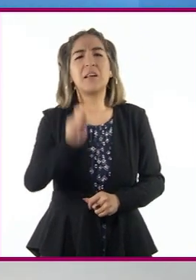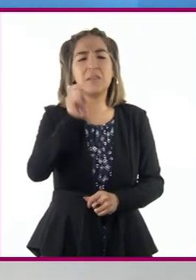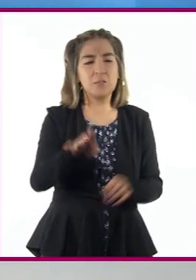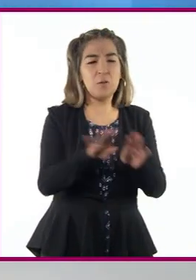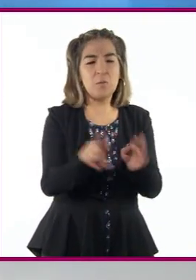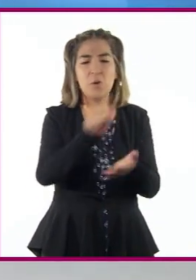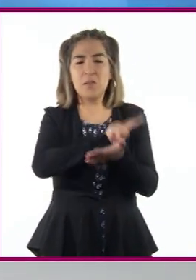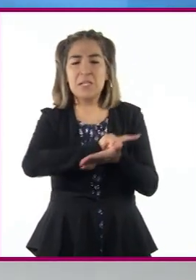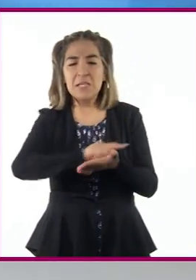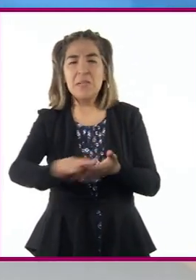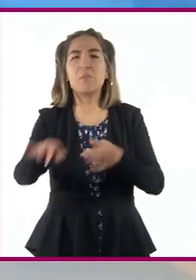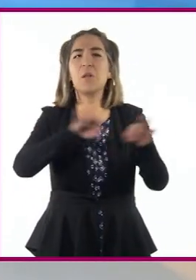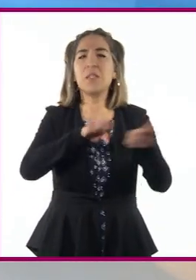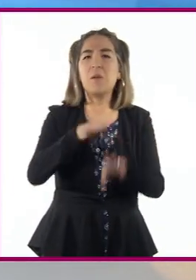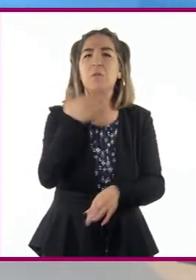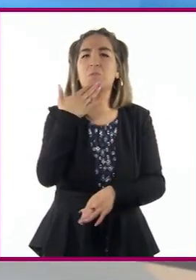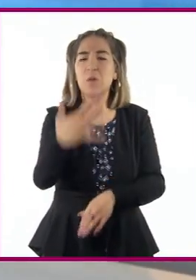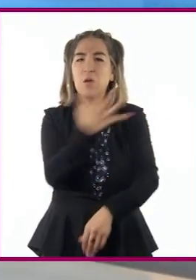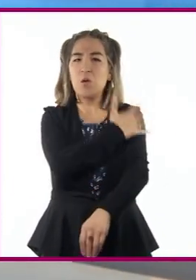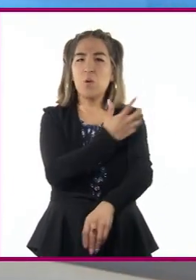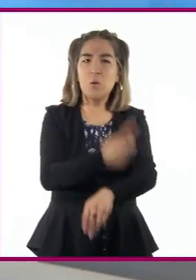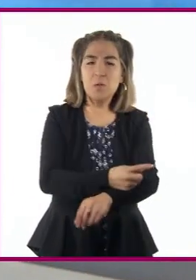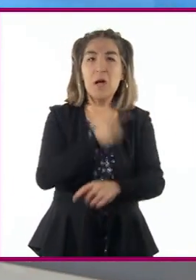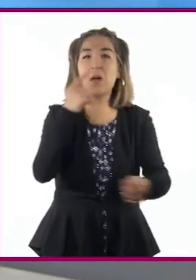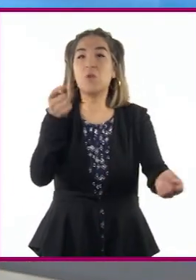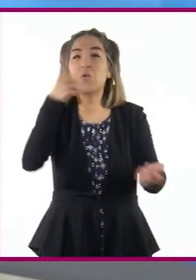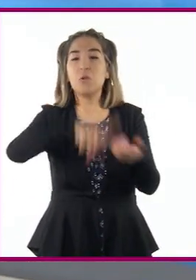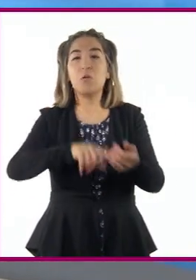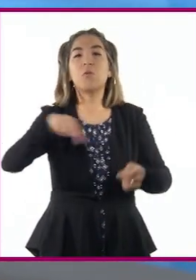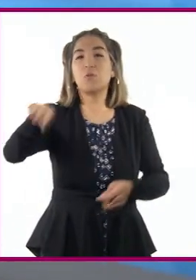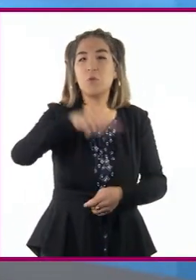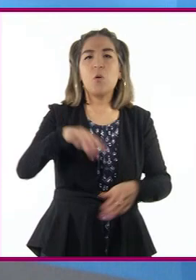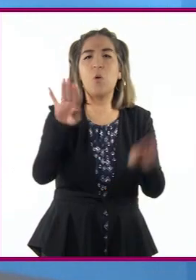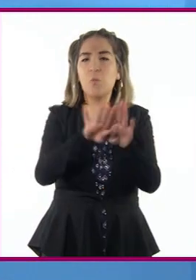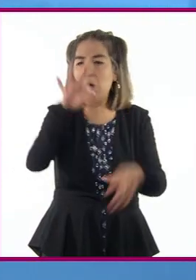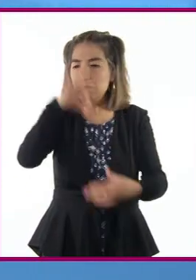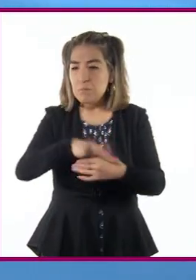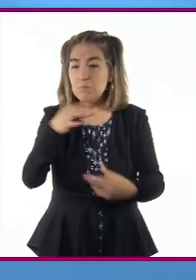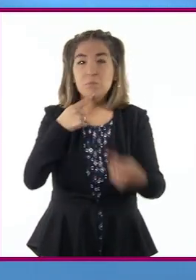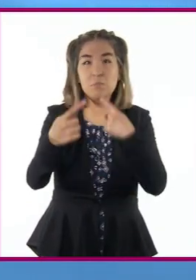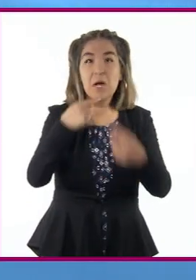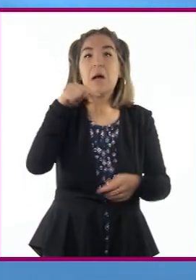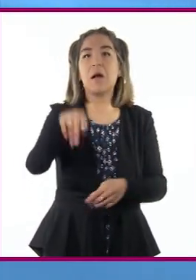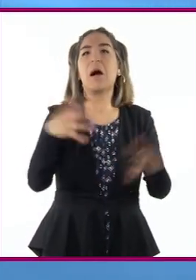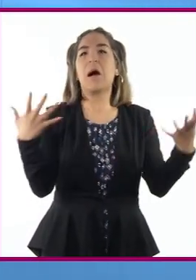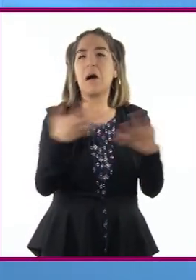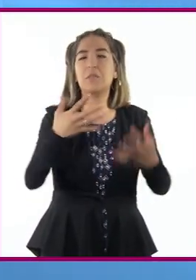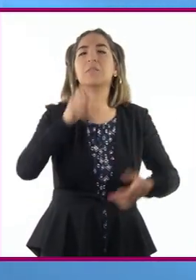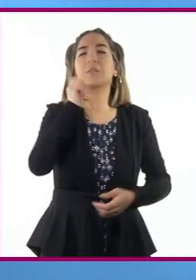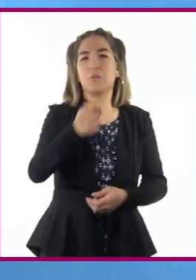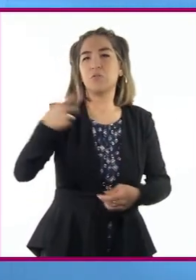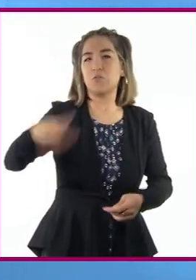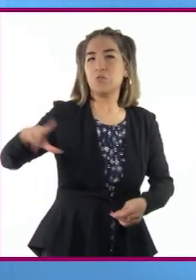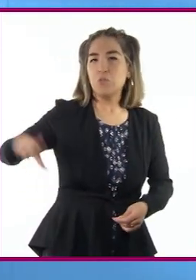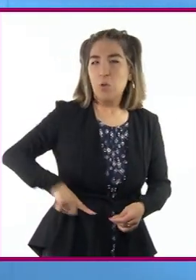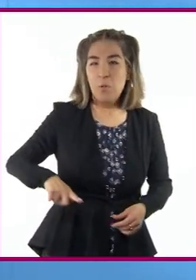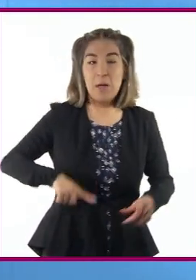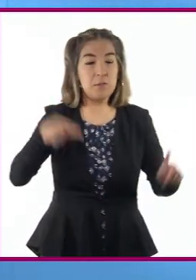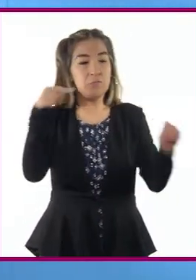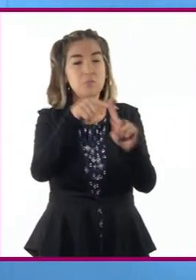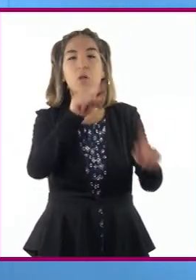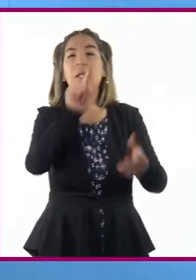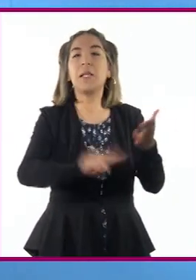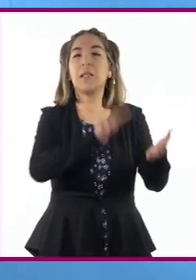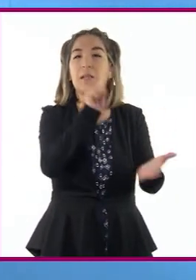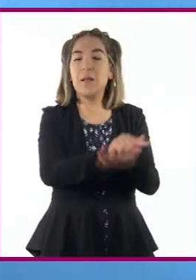Como vemos, las autoridades electas democráticamente tienen un marco de acción. Realizan acciones de gobierno en apego a la ley